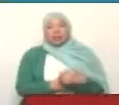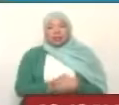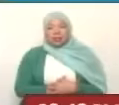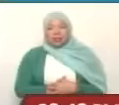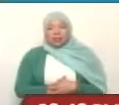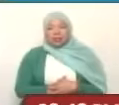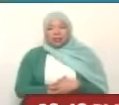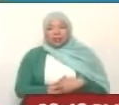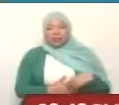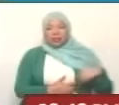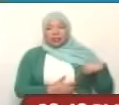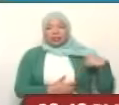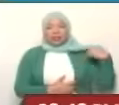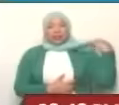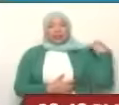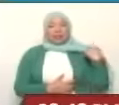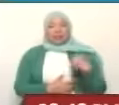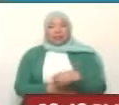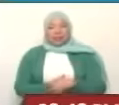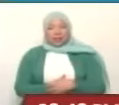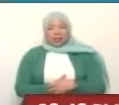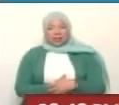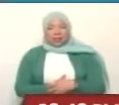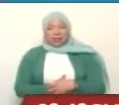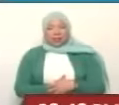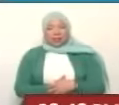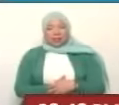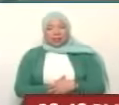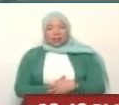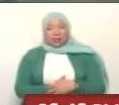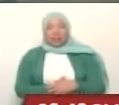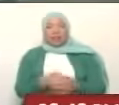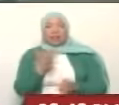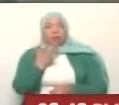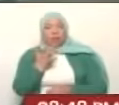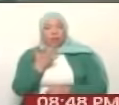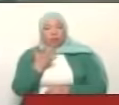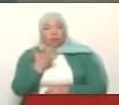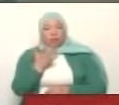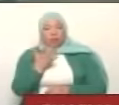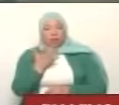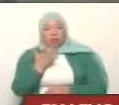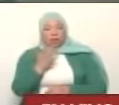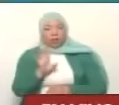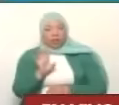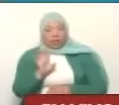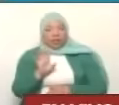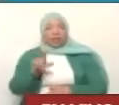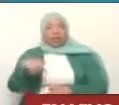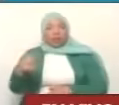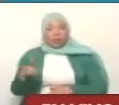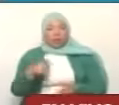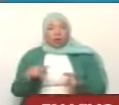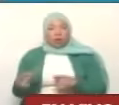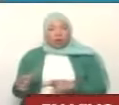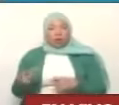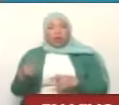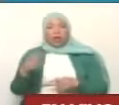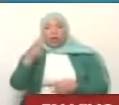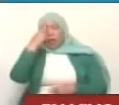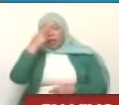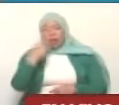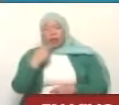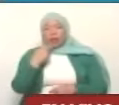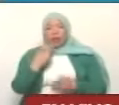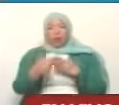pues. Bueno, y después te mudaste para Antímano. Pero soy antimanense desde que tengo uso de razón. Desde que tienes uso de razón.